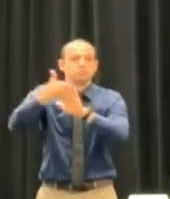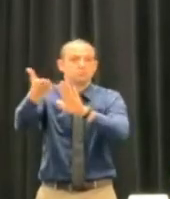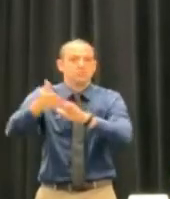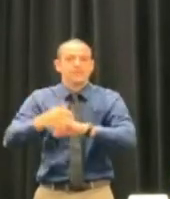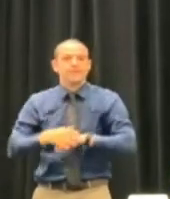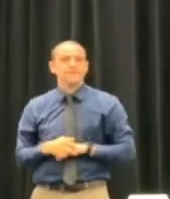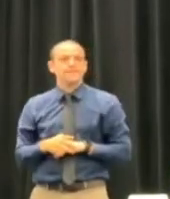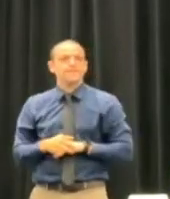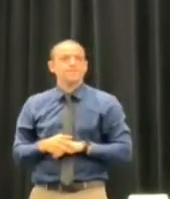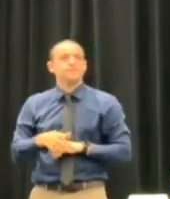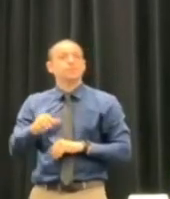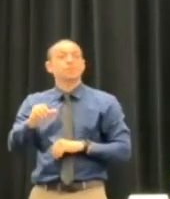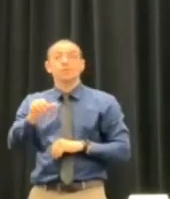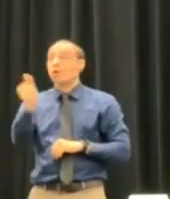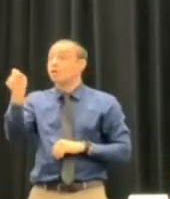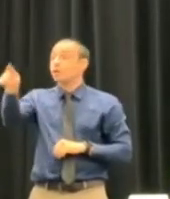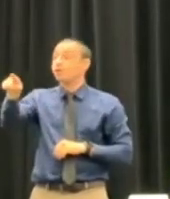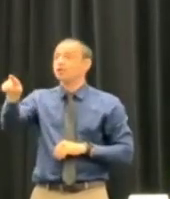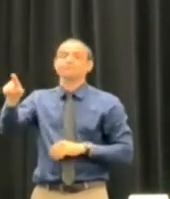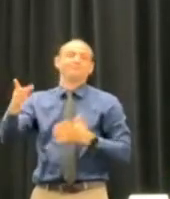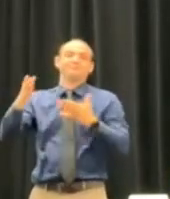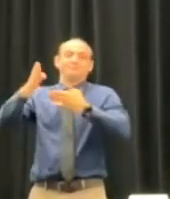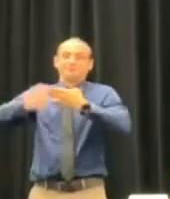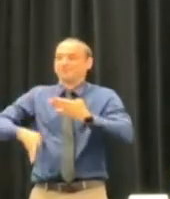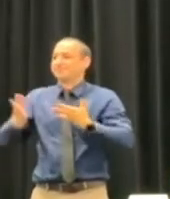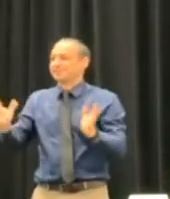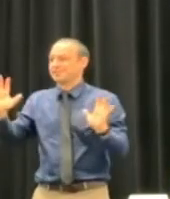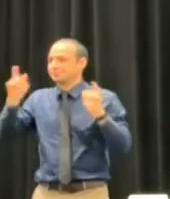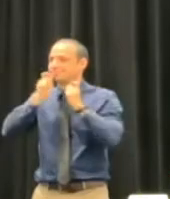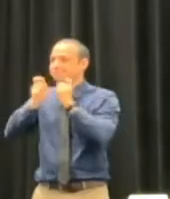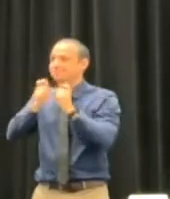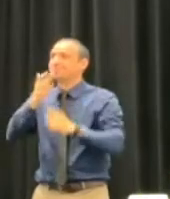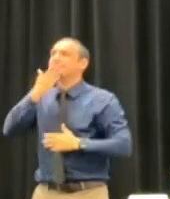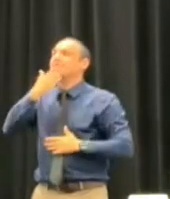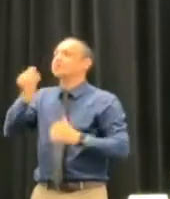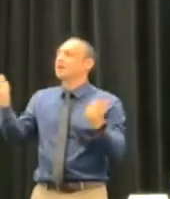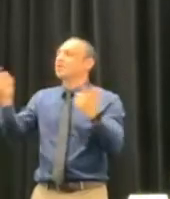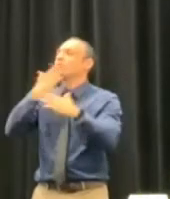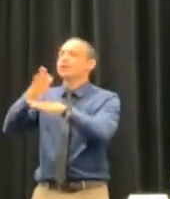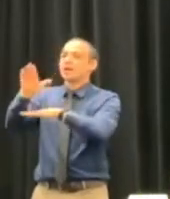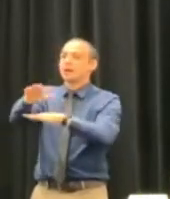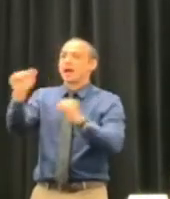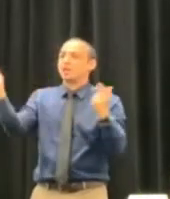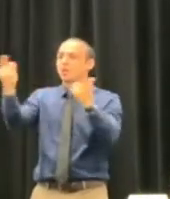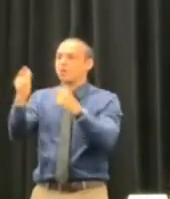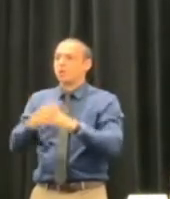pues muchas gracias damos por concluida la conferencia de prensa muchas gracias buenas tardes